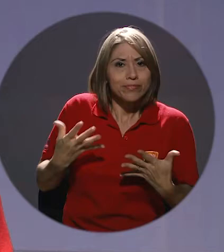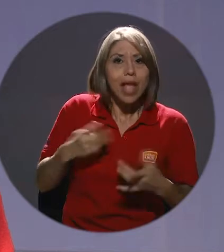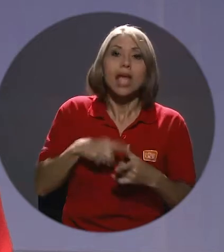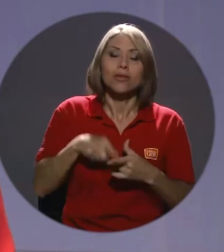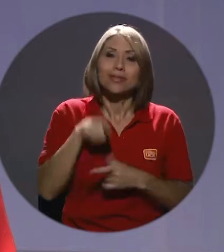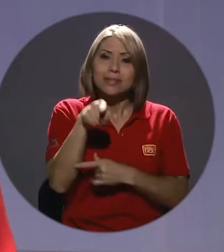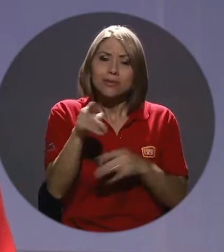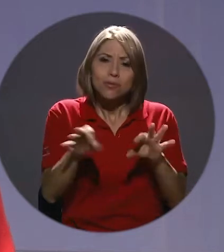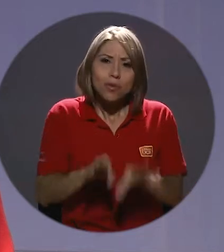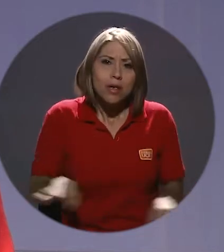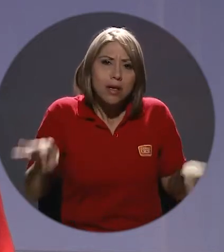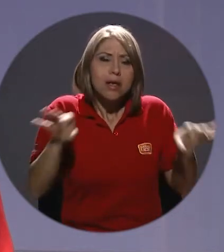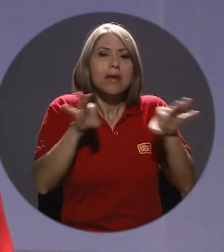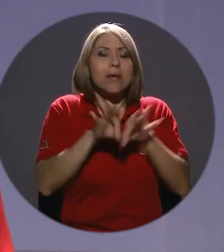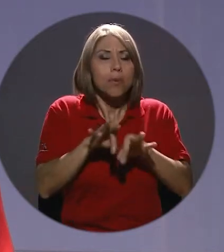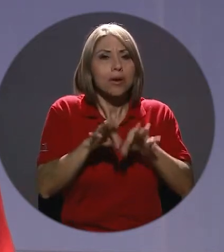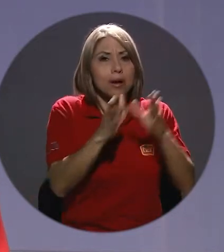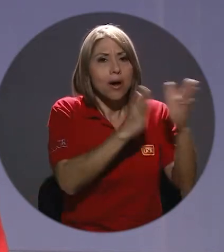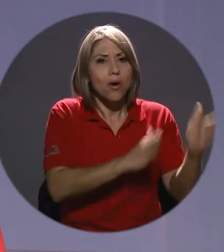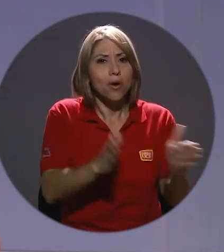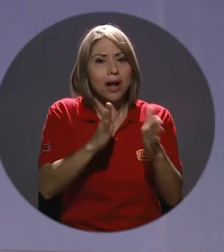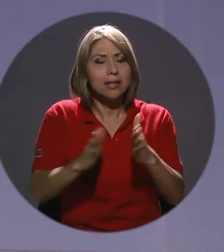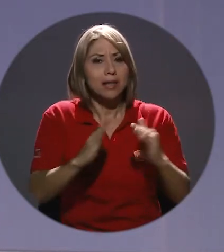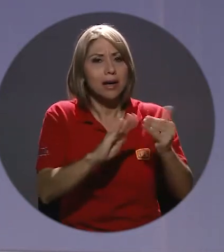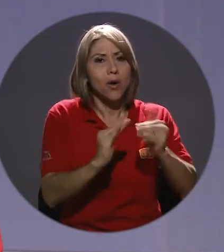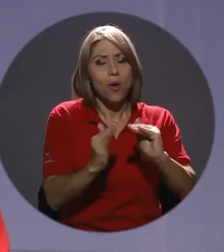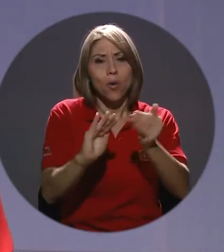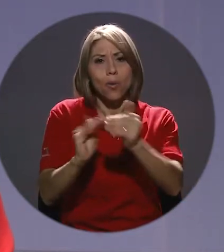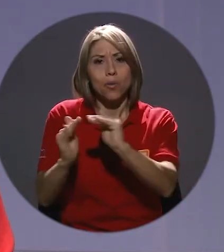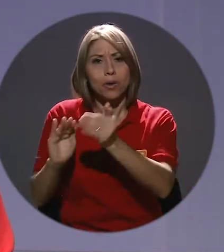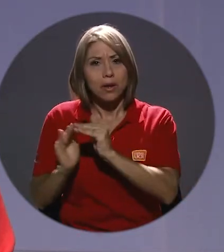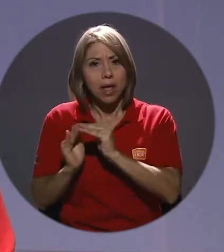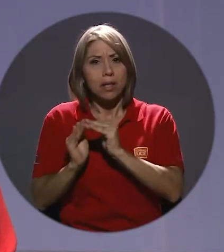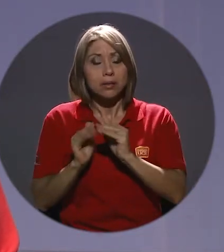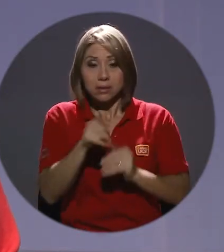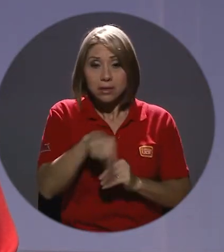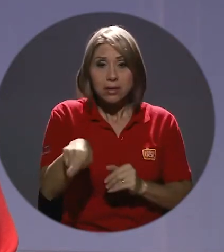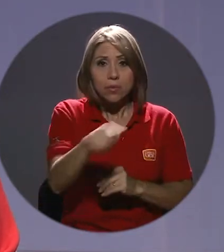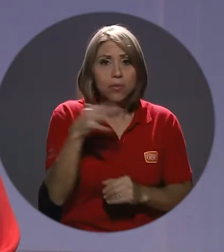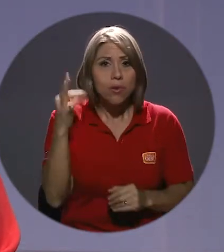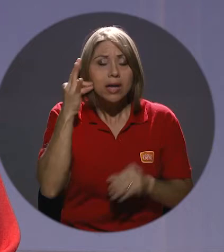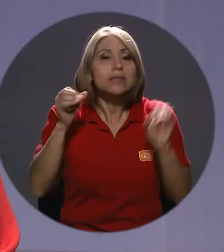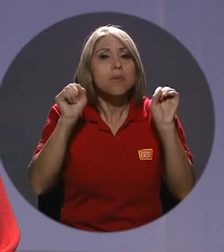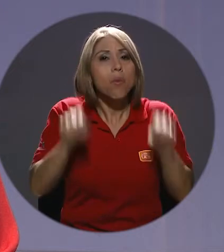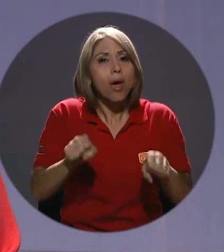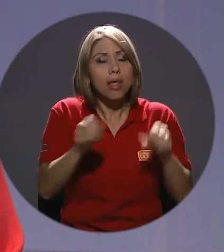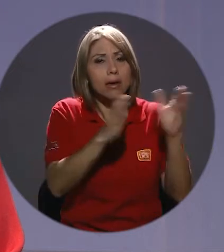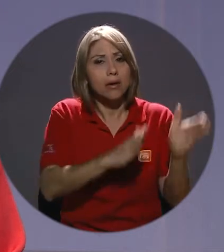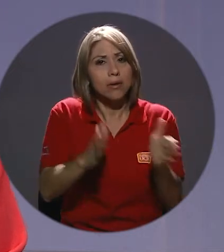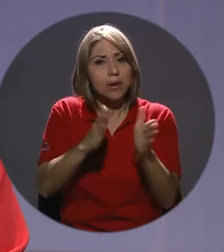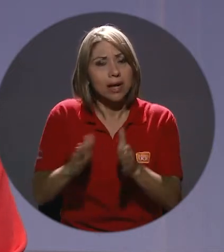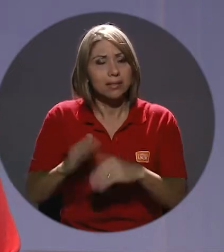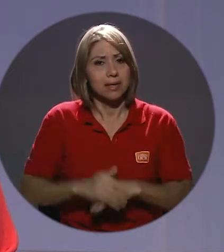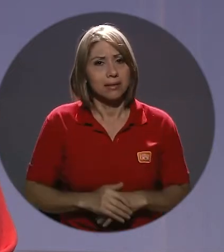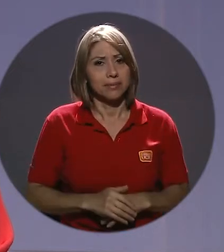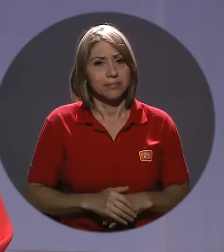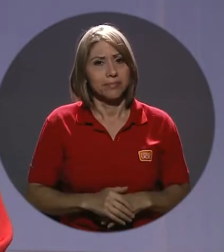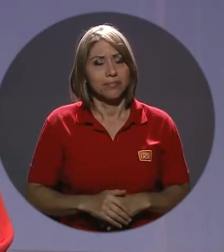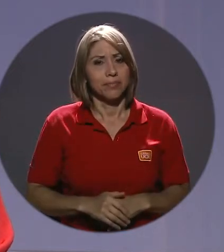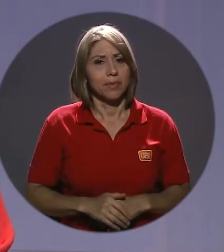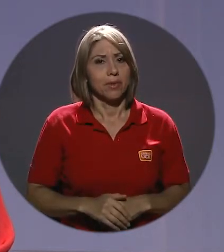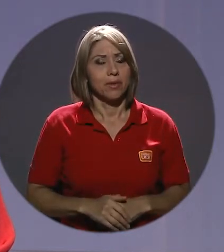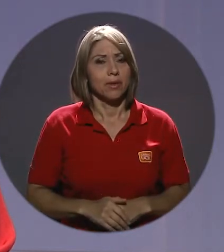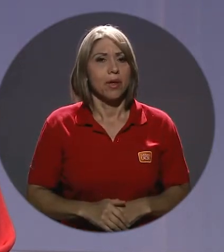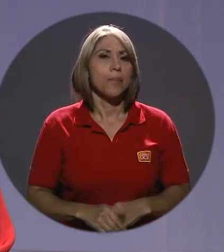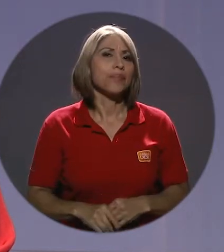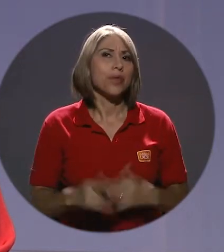para poder organizar las comunidades, que puedan organizarse en las mujeres. Como ya mencionaba,